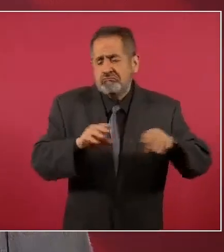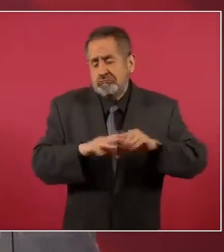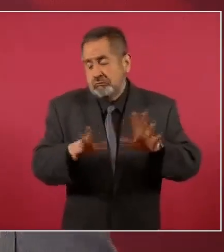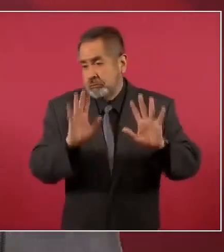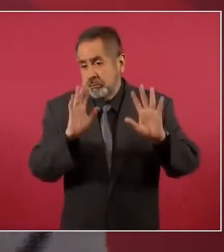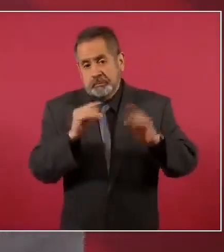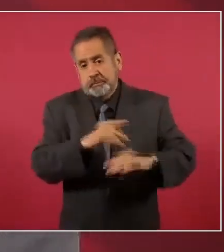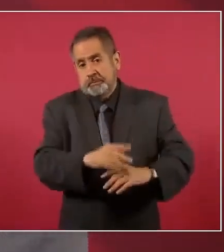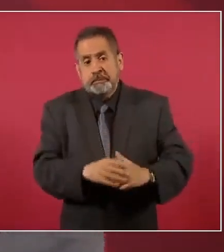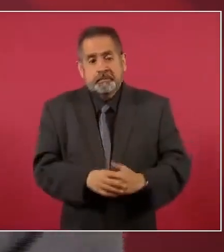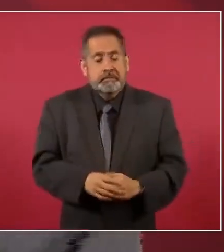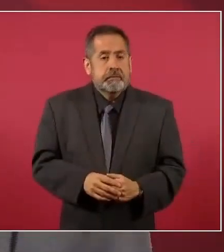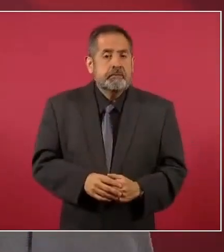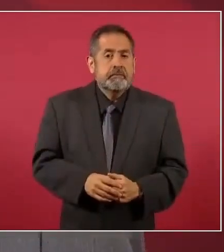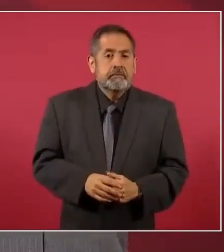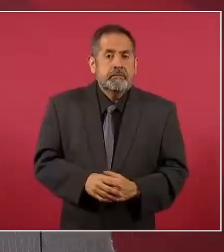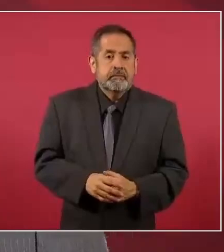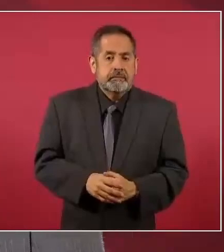al grado